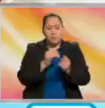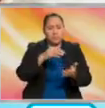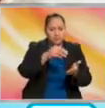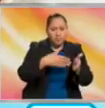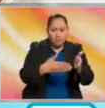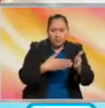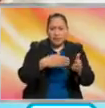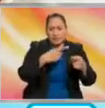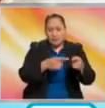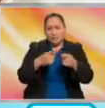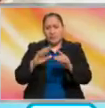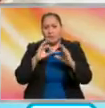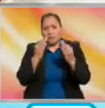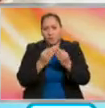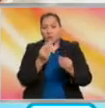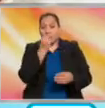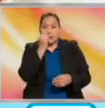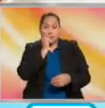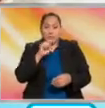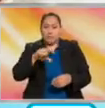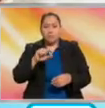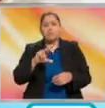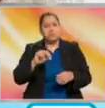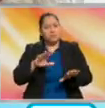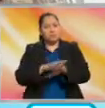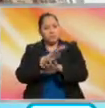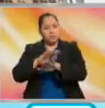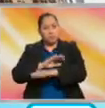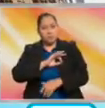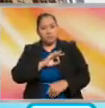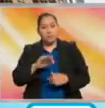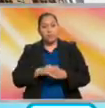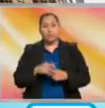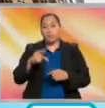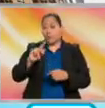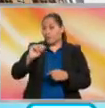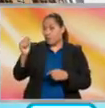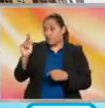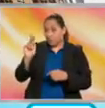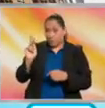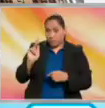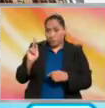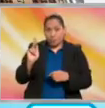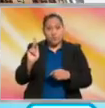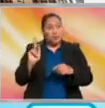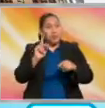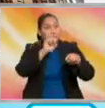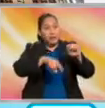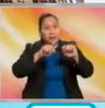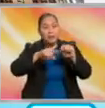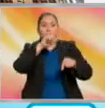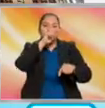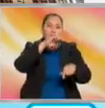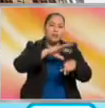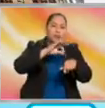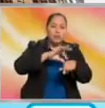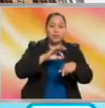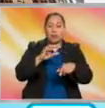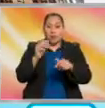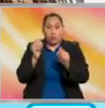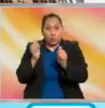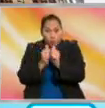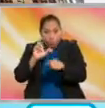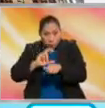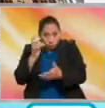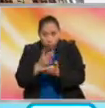que comer siempre de la misma manera. No podemos sustituir todo el resto de las proteínas con los huevos, ¿no? Eso tiene que ser balanceado. No, o